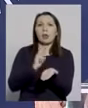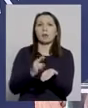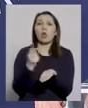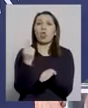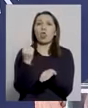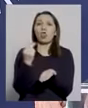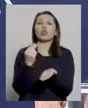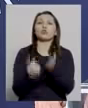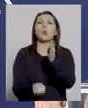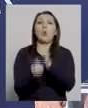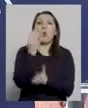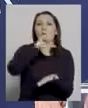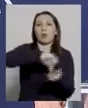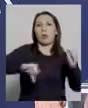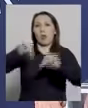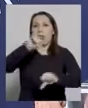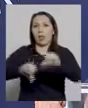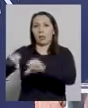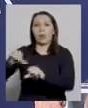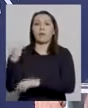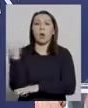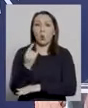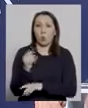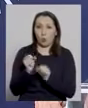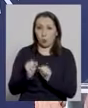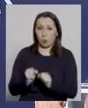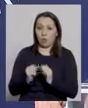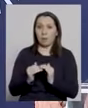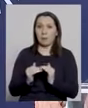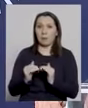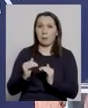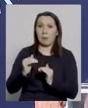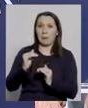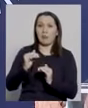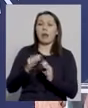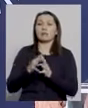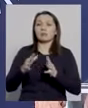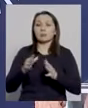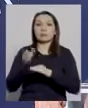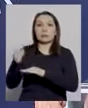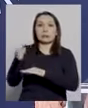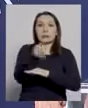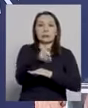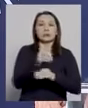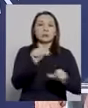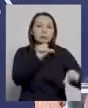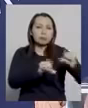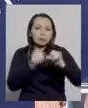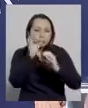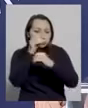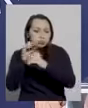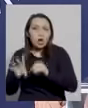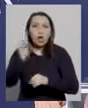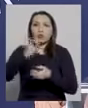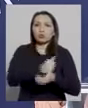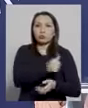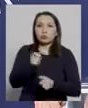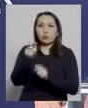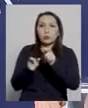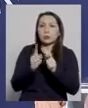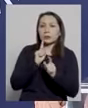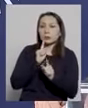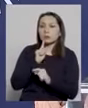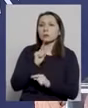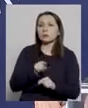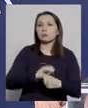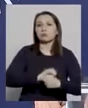12 laboratorios más de universidades para poder aumentar esa capacidad de testeo, para llegar a encontrar a todas aquellas personas que son